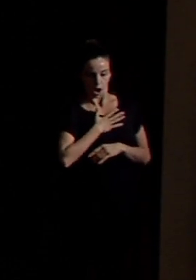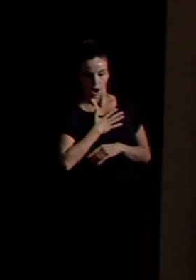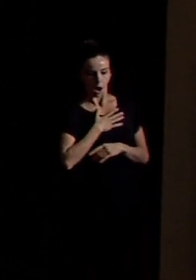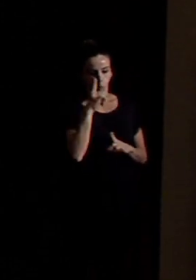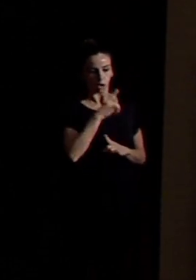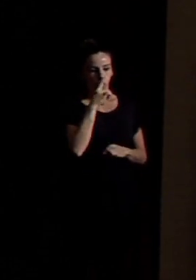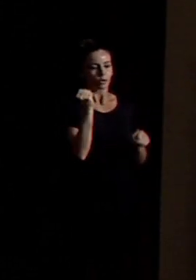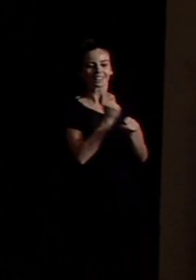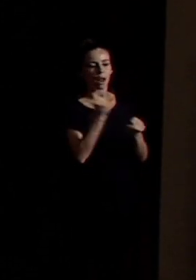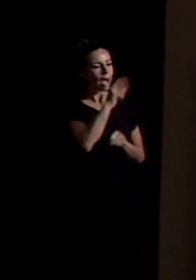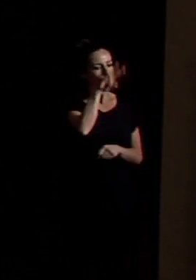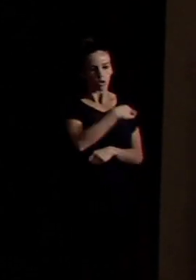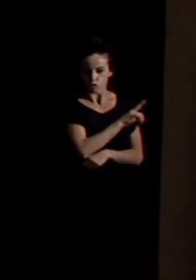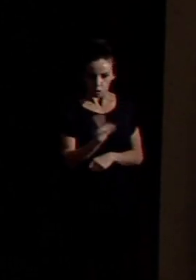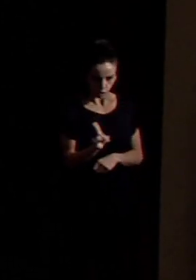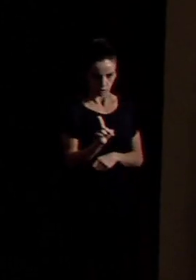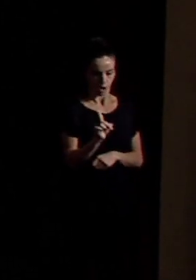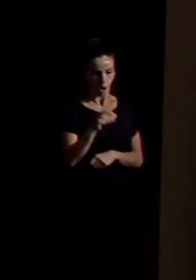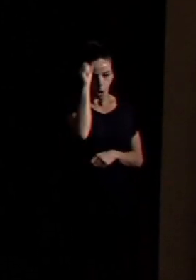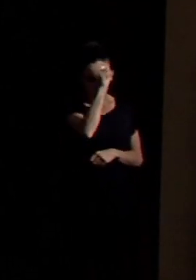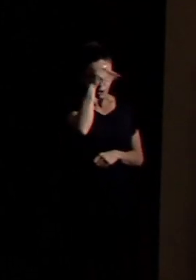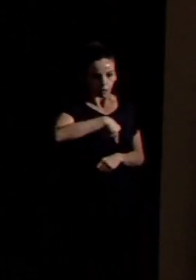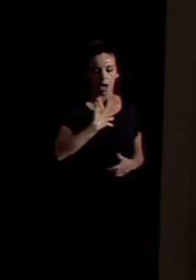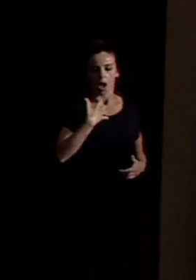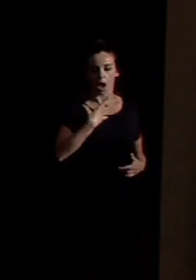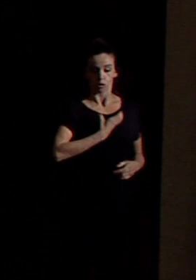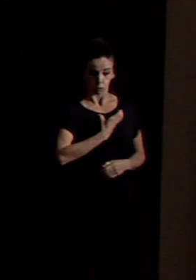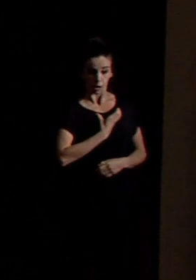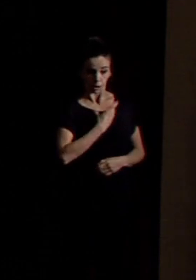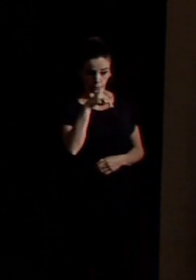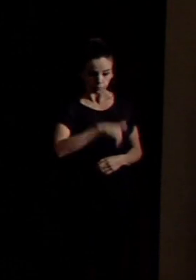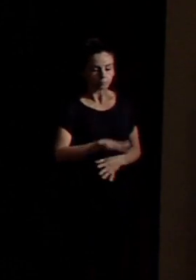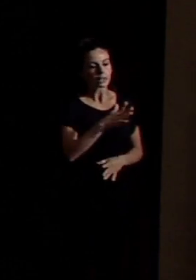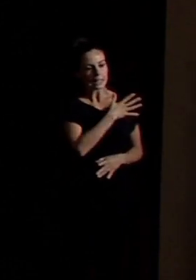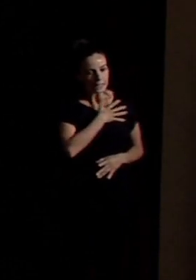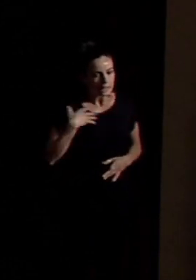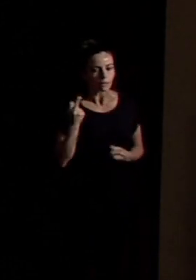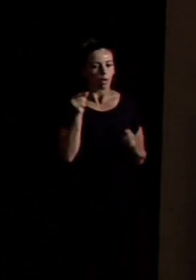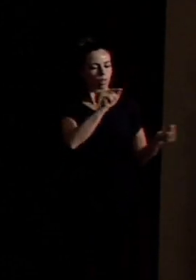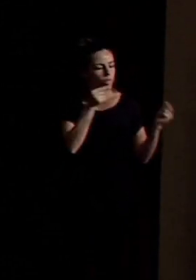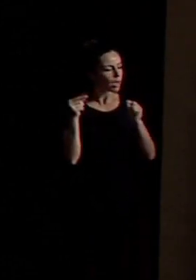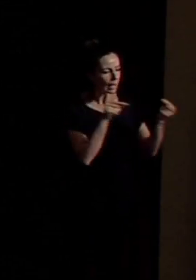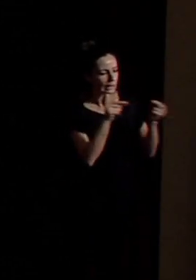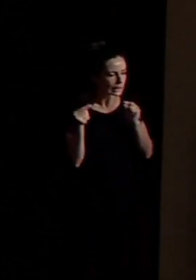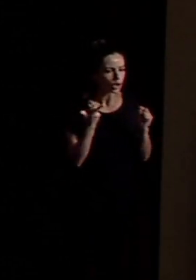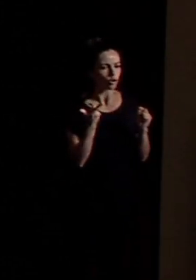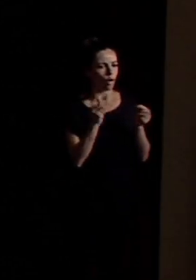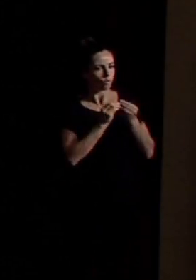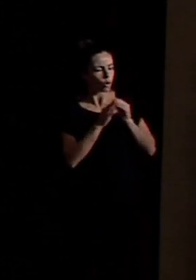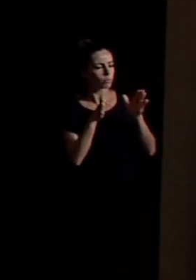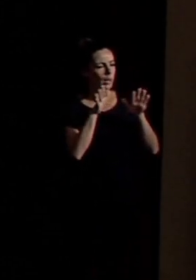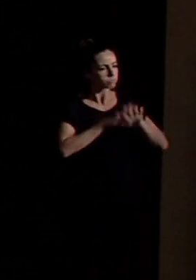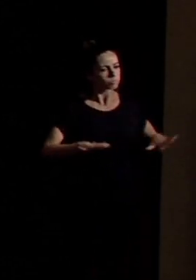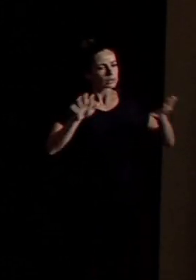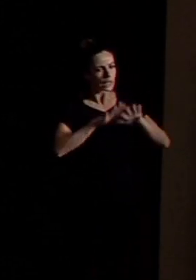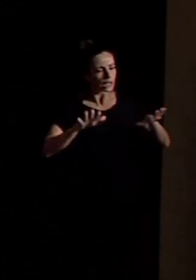una opinión de este ayuntamiento, pero queremos poder debatirlo con tranquilidad también con